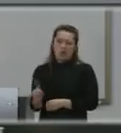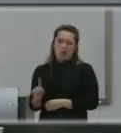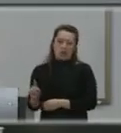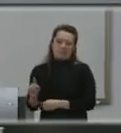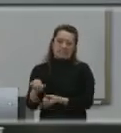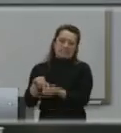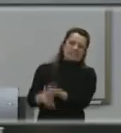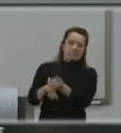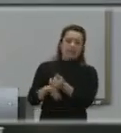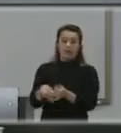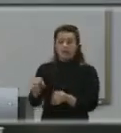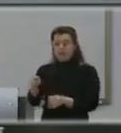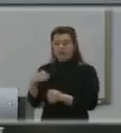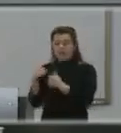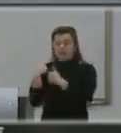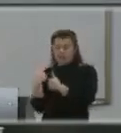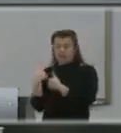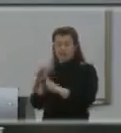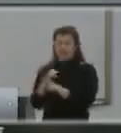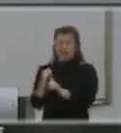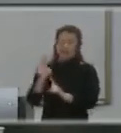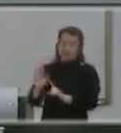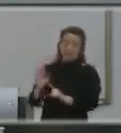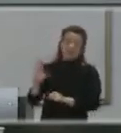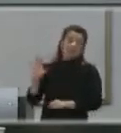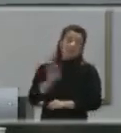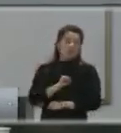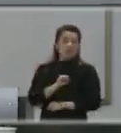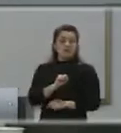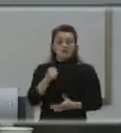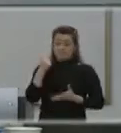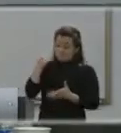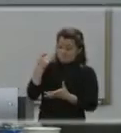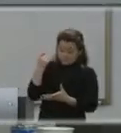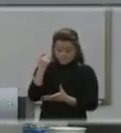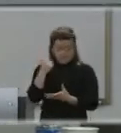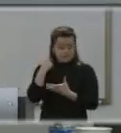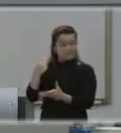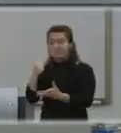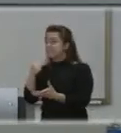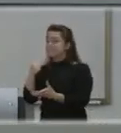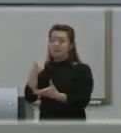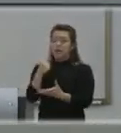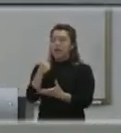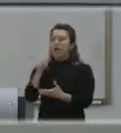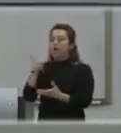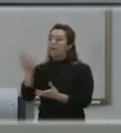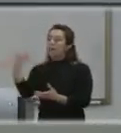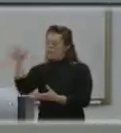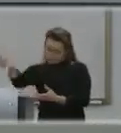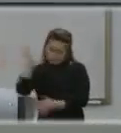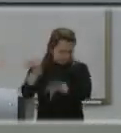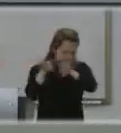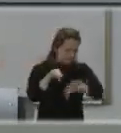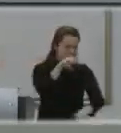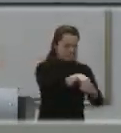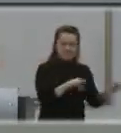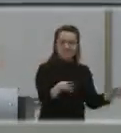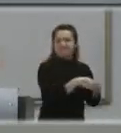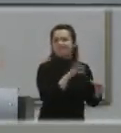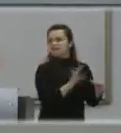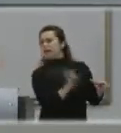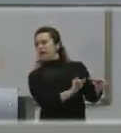institucionalización. Como son una carga social, realmente la respuesta y el dinero de las políticas públicas debe ir a tenerlos en algún lado, ¿sí? Si